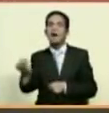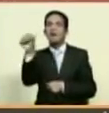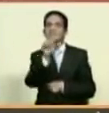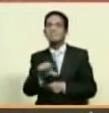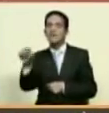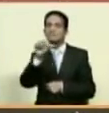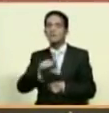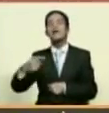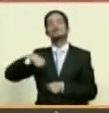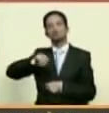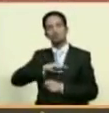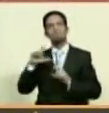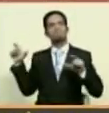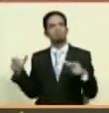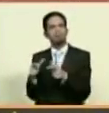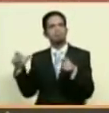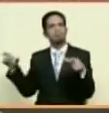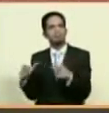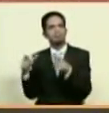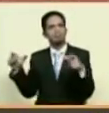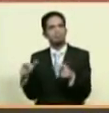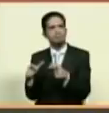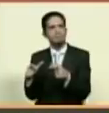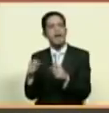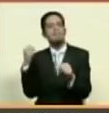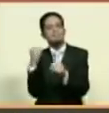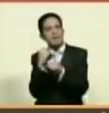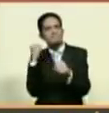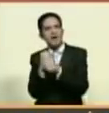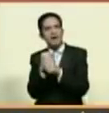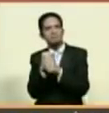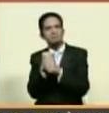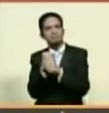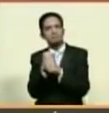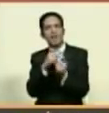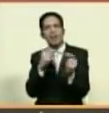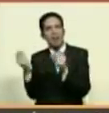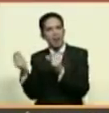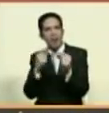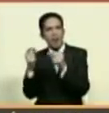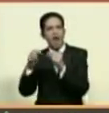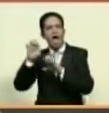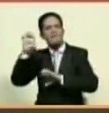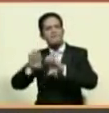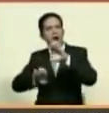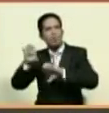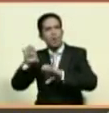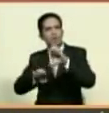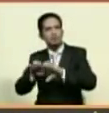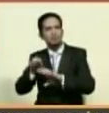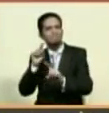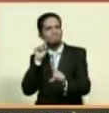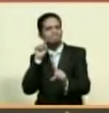Semanalmente, estamos haciendo reuniones de trabajo, de evaluación y seguimiento para